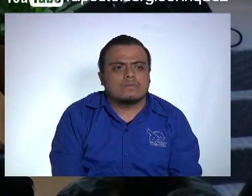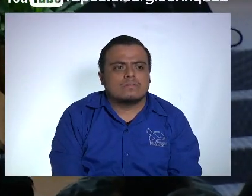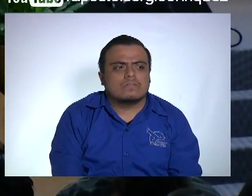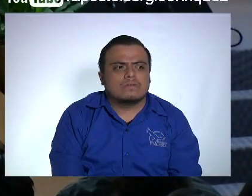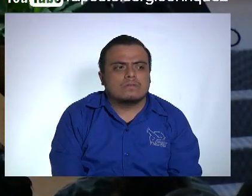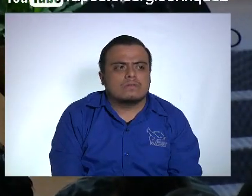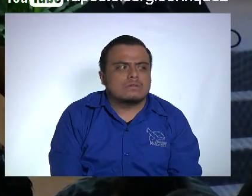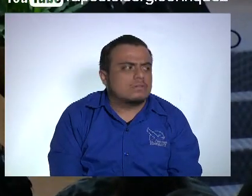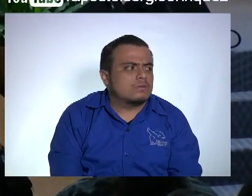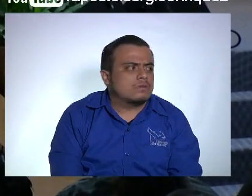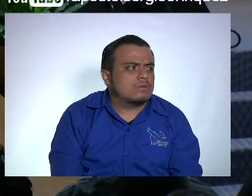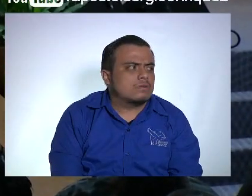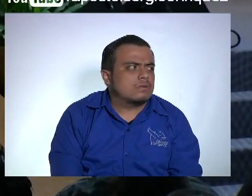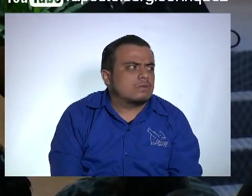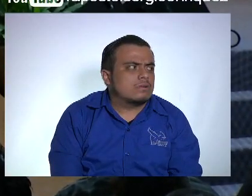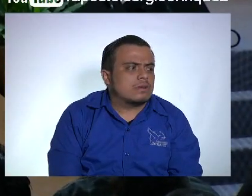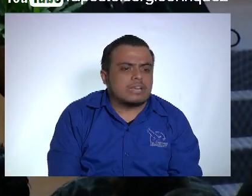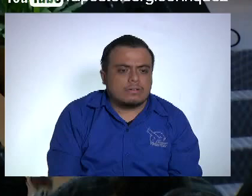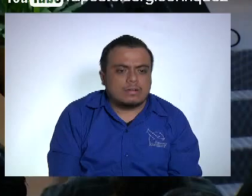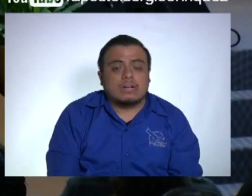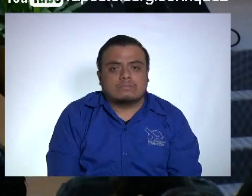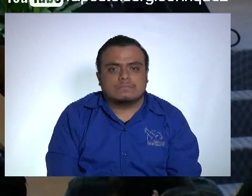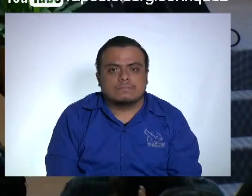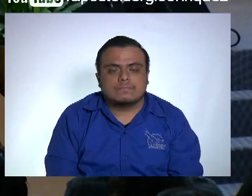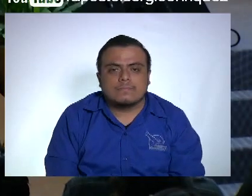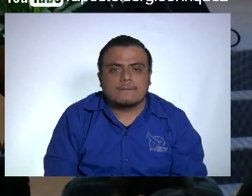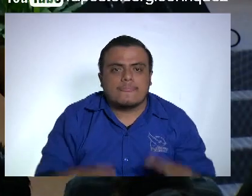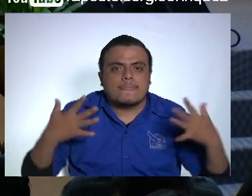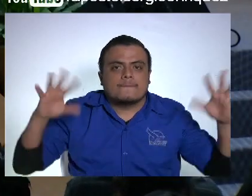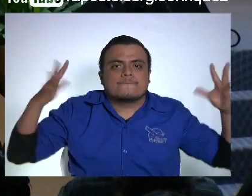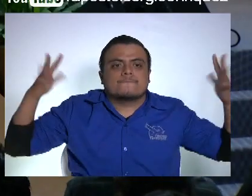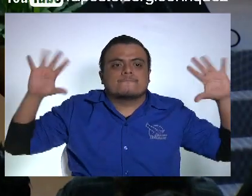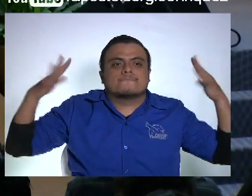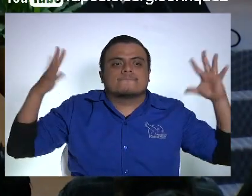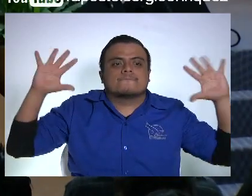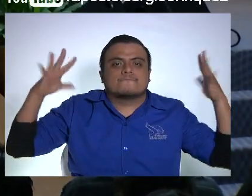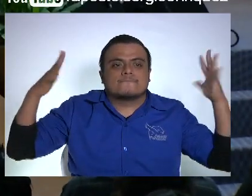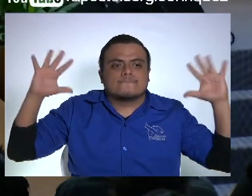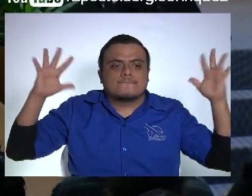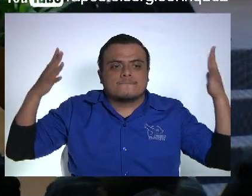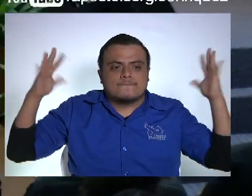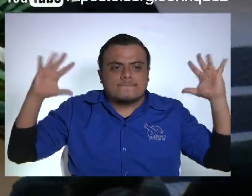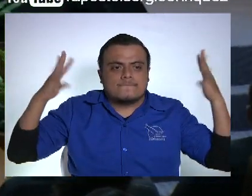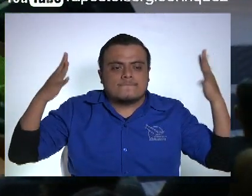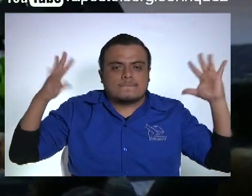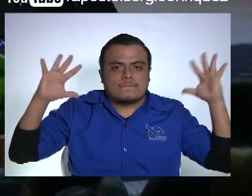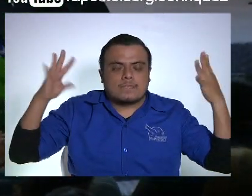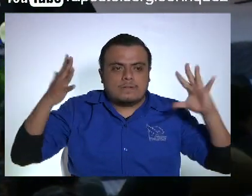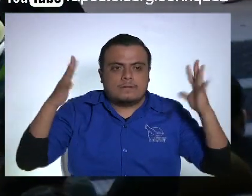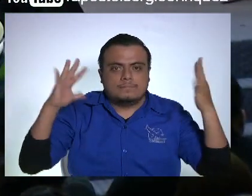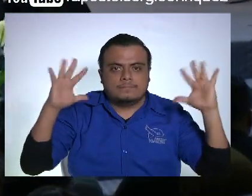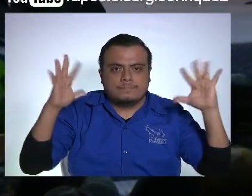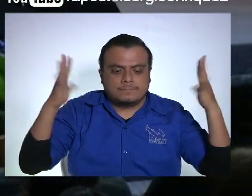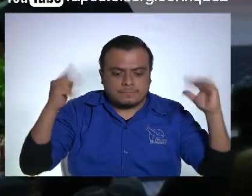Gloria a su nombre. ¿Puede usted darle un aplauso fuerte al Rey de Reyes?